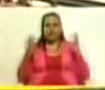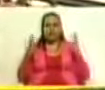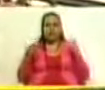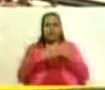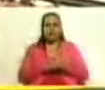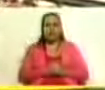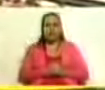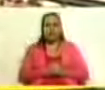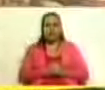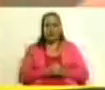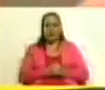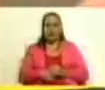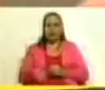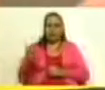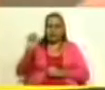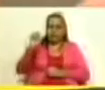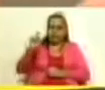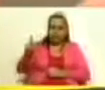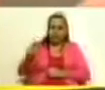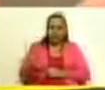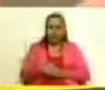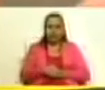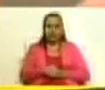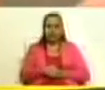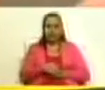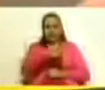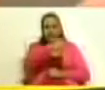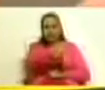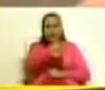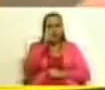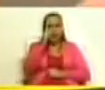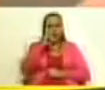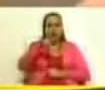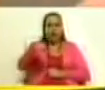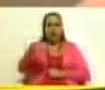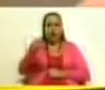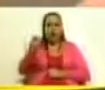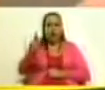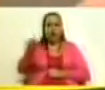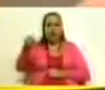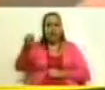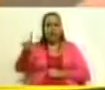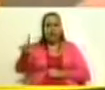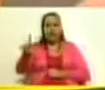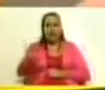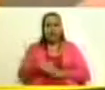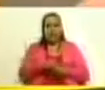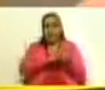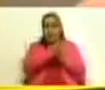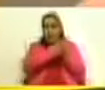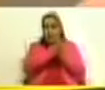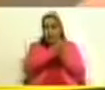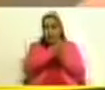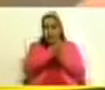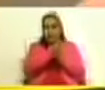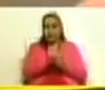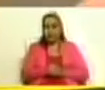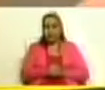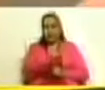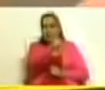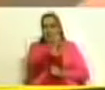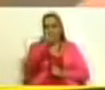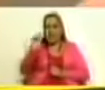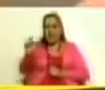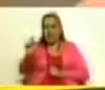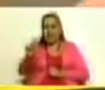Bueno, jefe, ese Jornel es un emprendedor de la primera T y en la segunda T, que es la